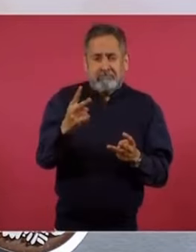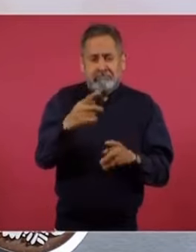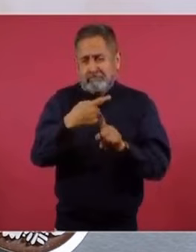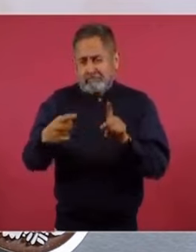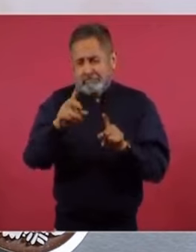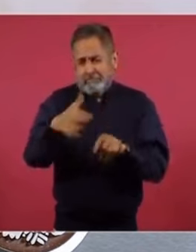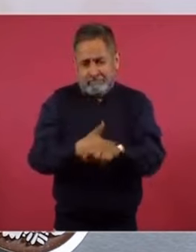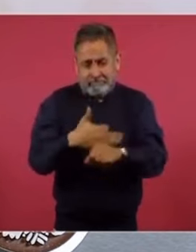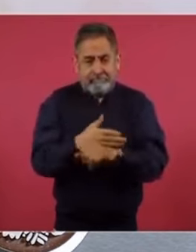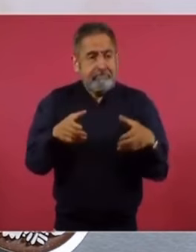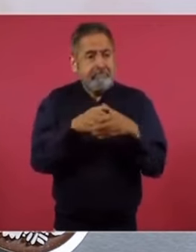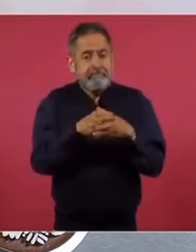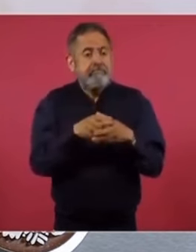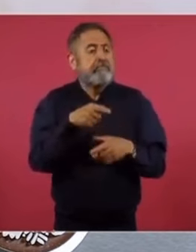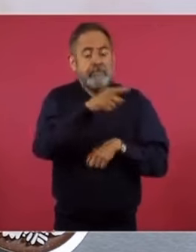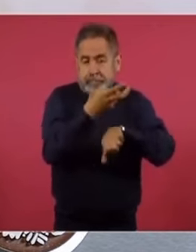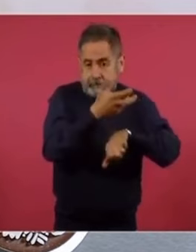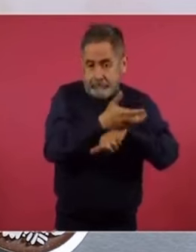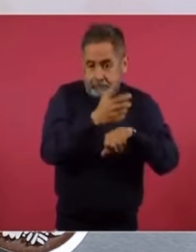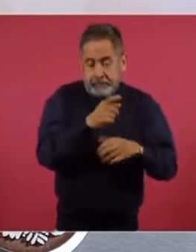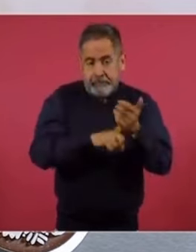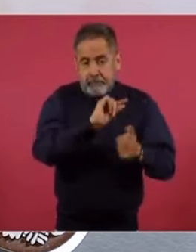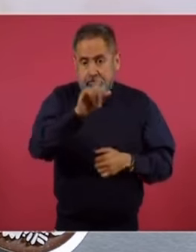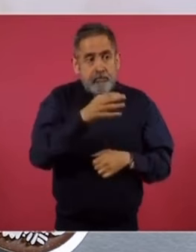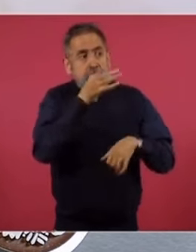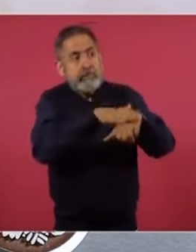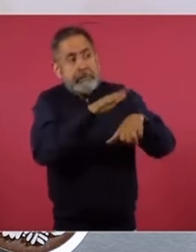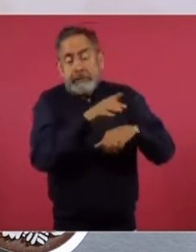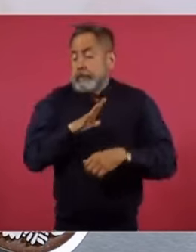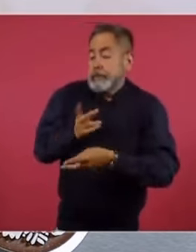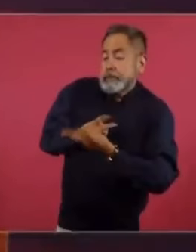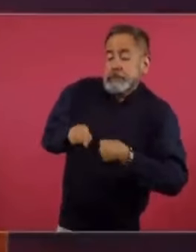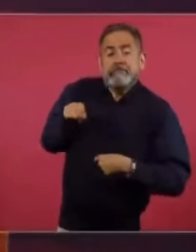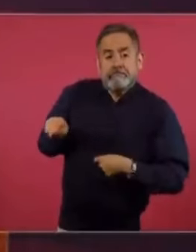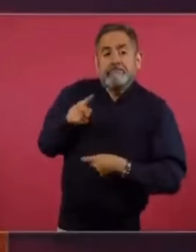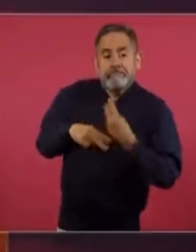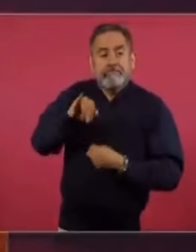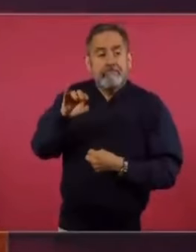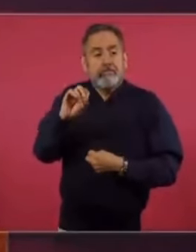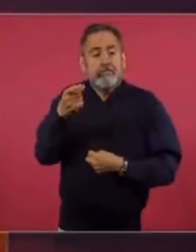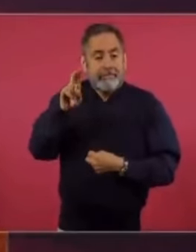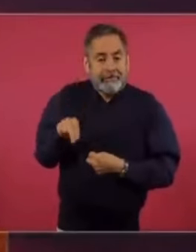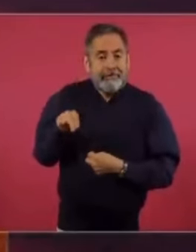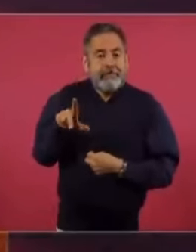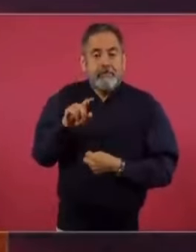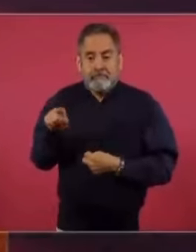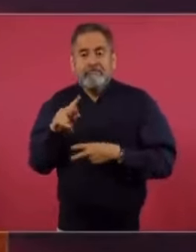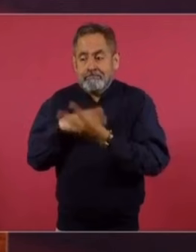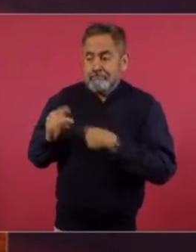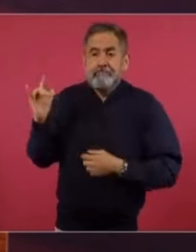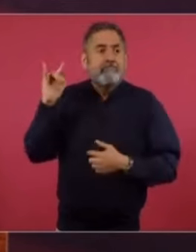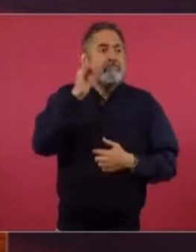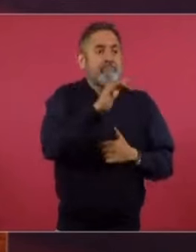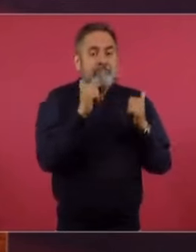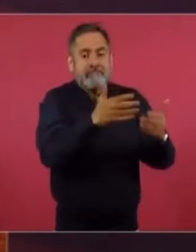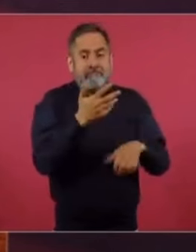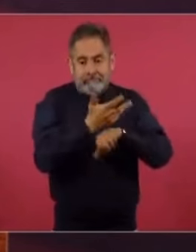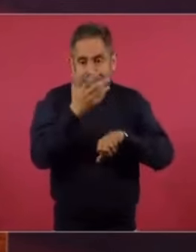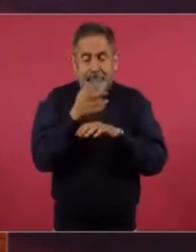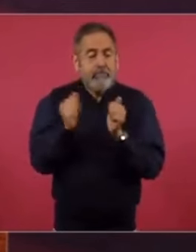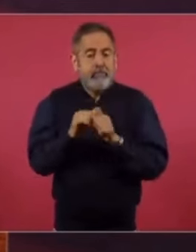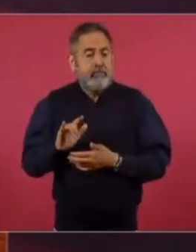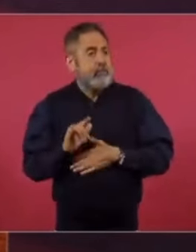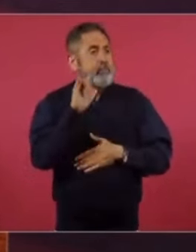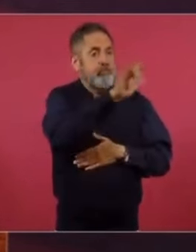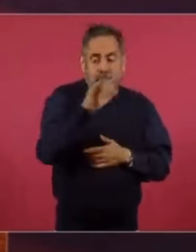tarde, las autoridades del orden público estadounidenses fueron informadas que Joaquín Guzmán López estaba volando hacia los Estados Unidos en un avión que